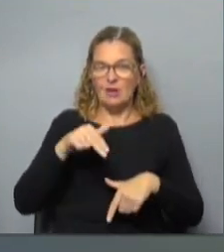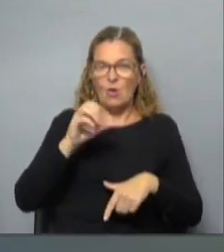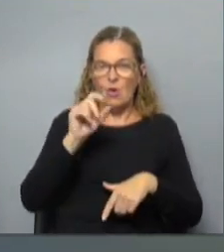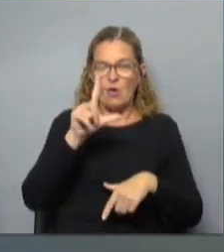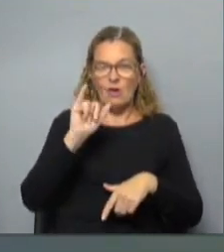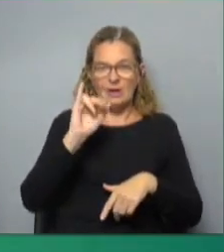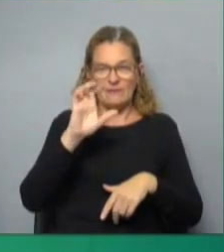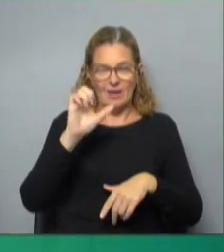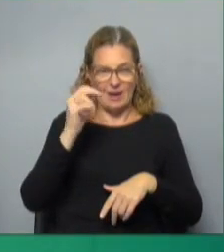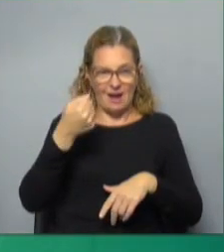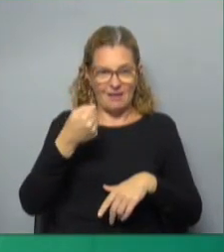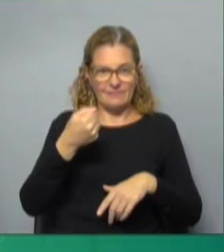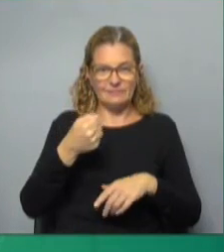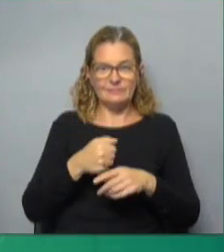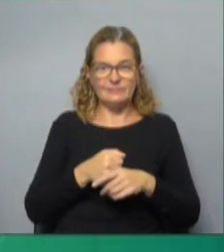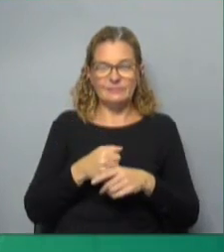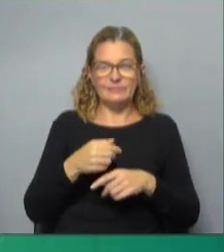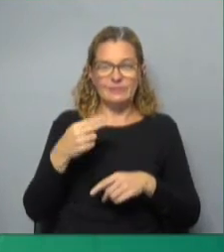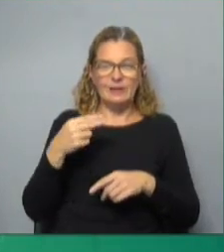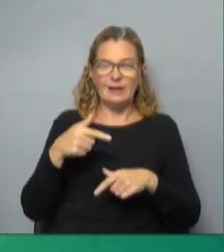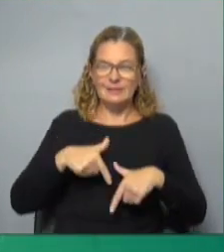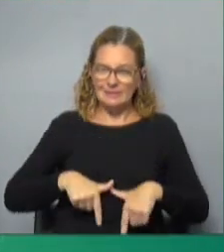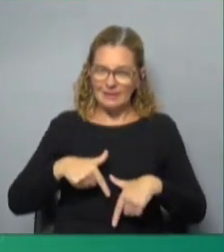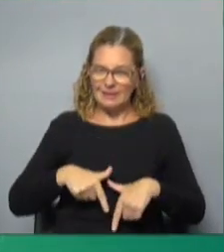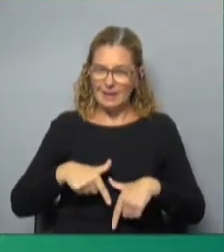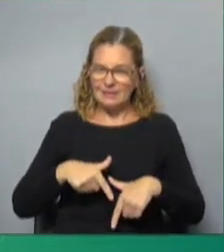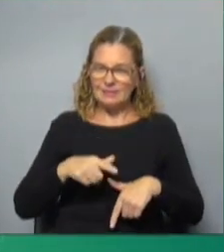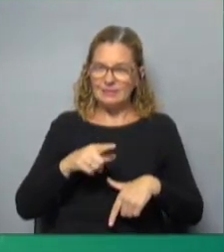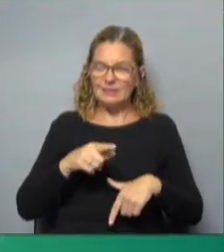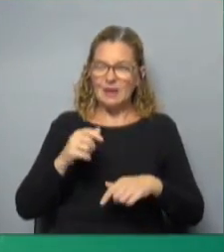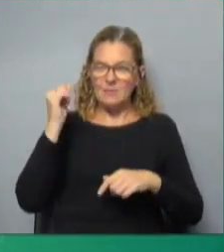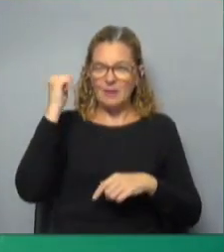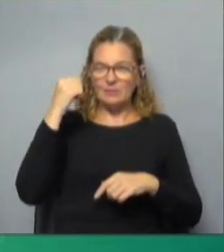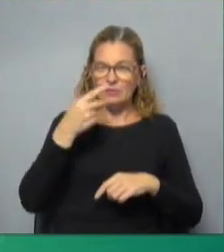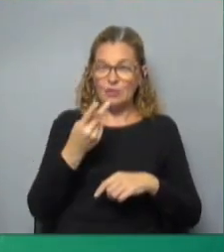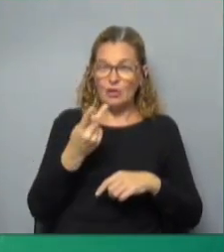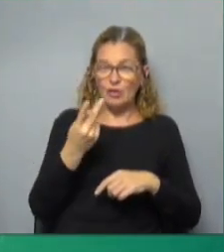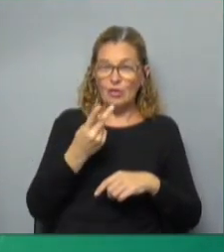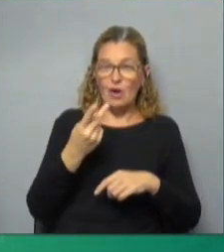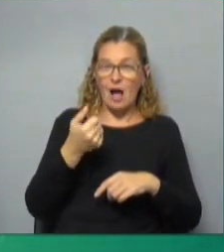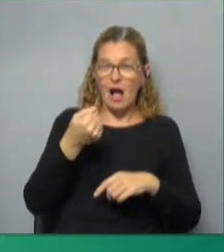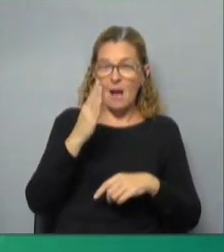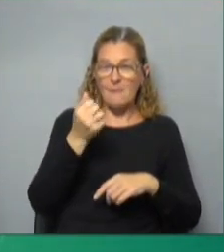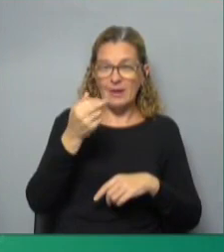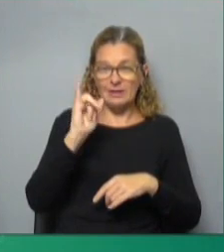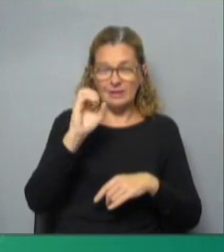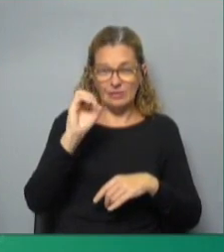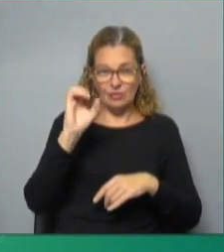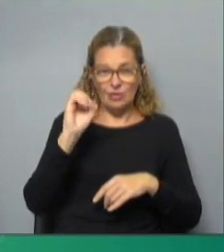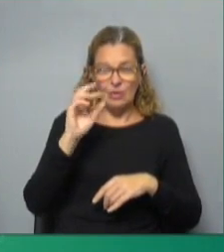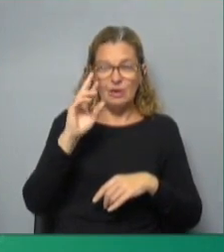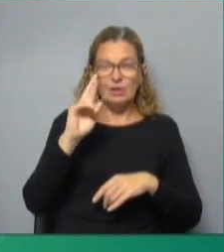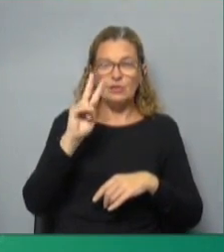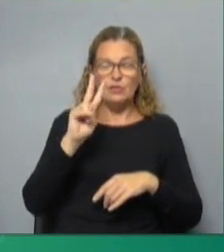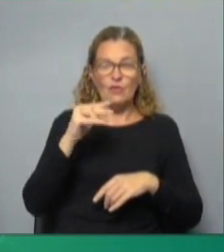olivera el jefe departamental oficio el matrimonio entre aparicio bueno vilieri y rubén bortagaray bach